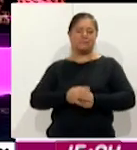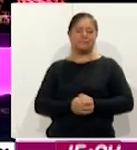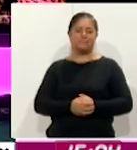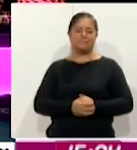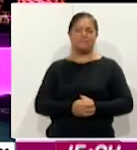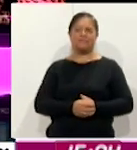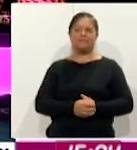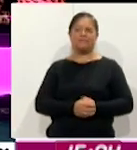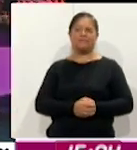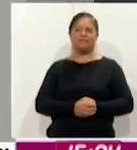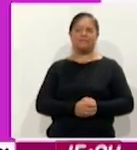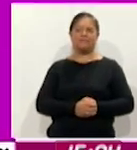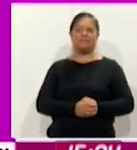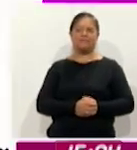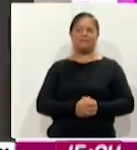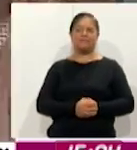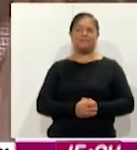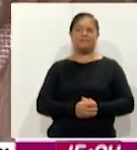información.